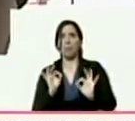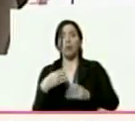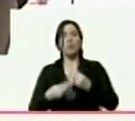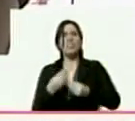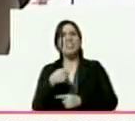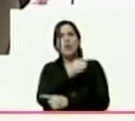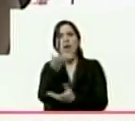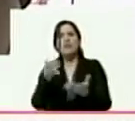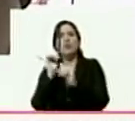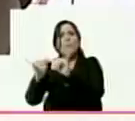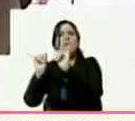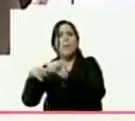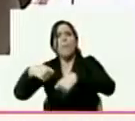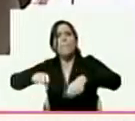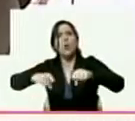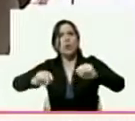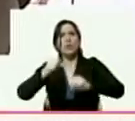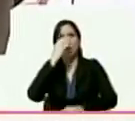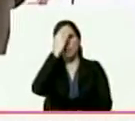motorizados?